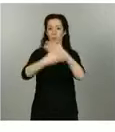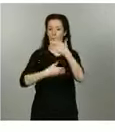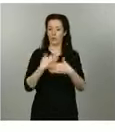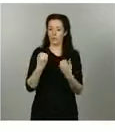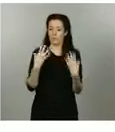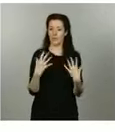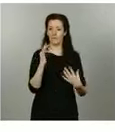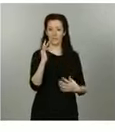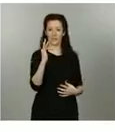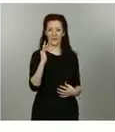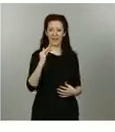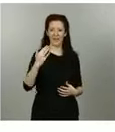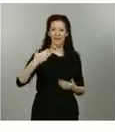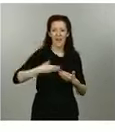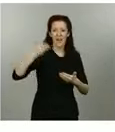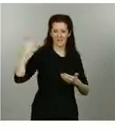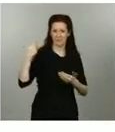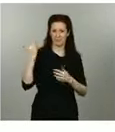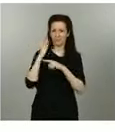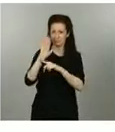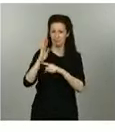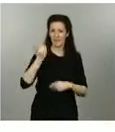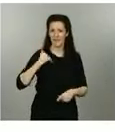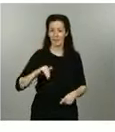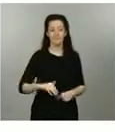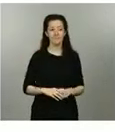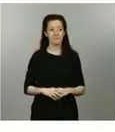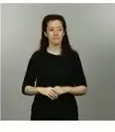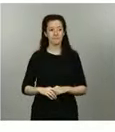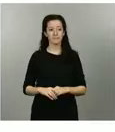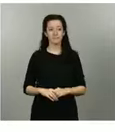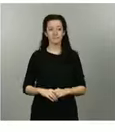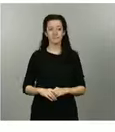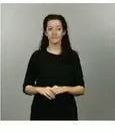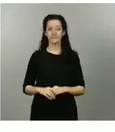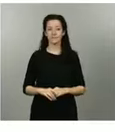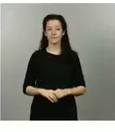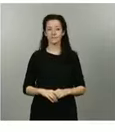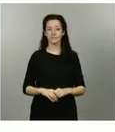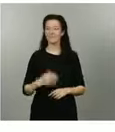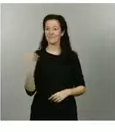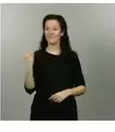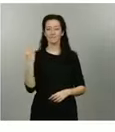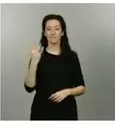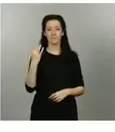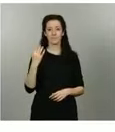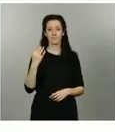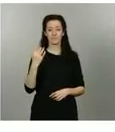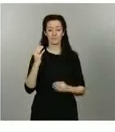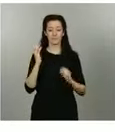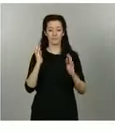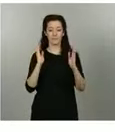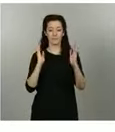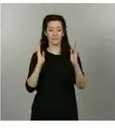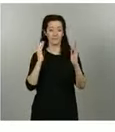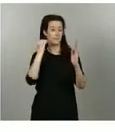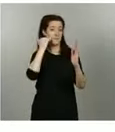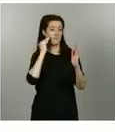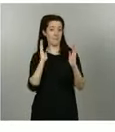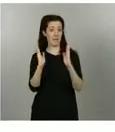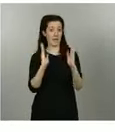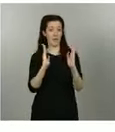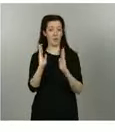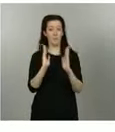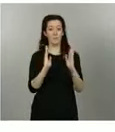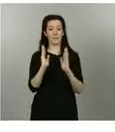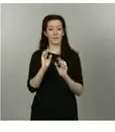mostrado. Aquí se representa la incidencia acumulada durante un periodo de incubación, es decir, 14